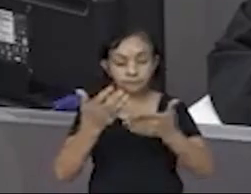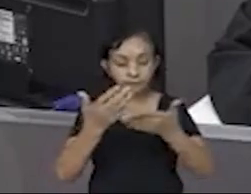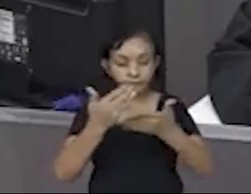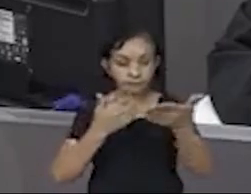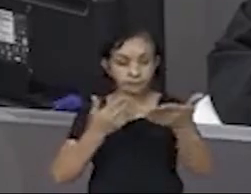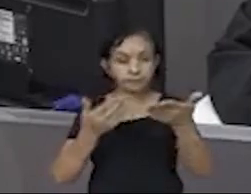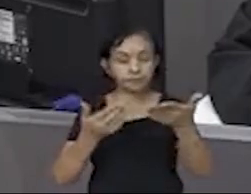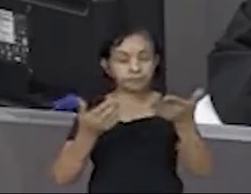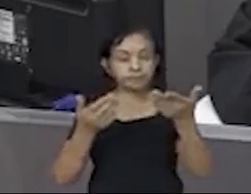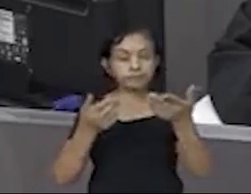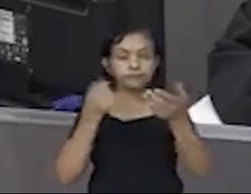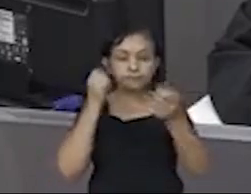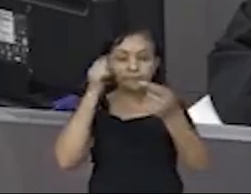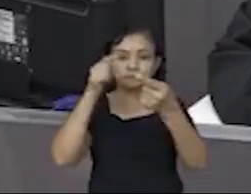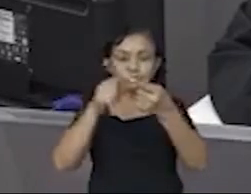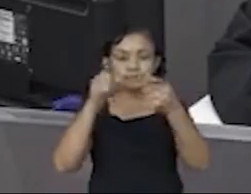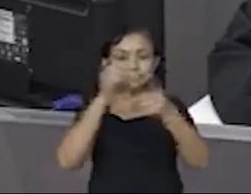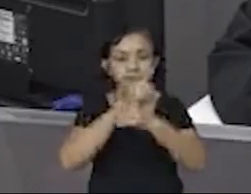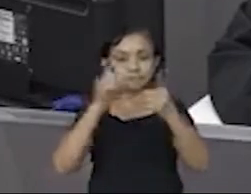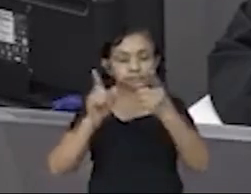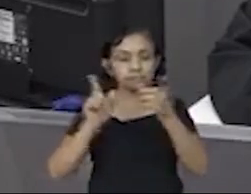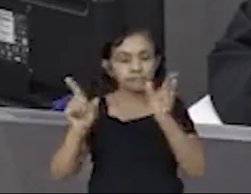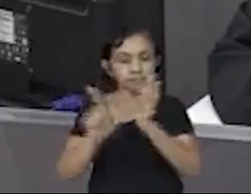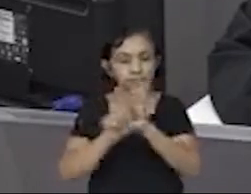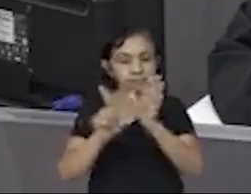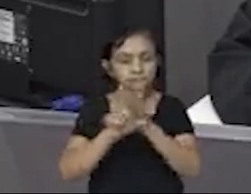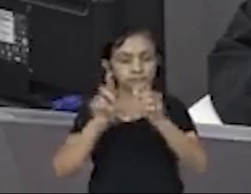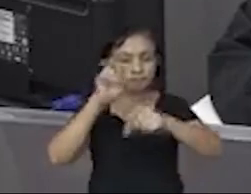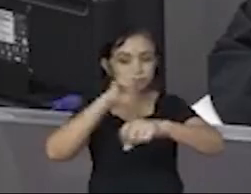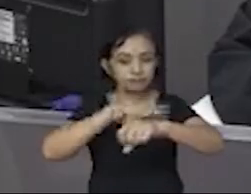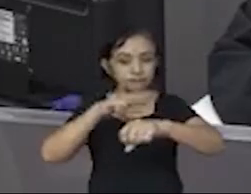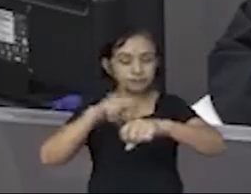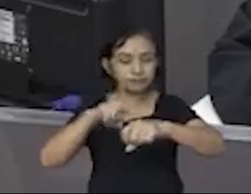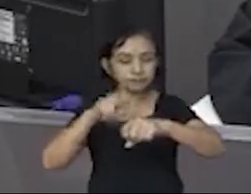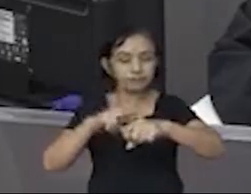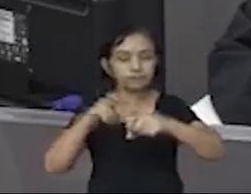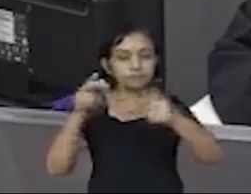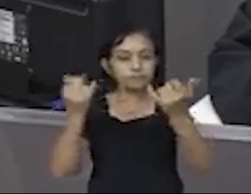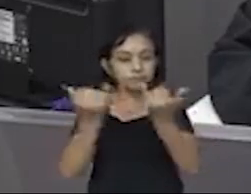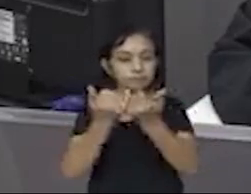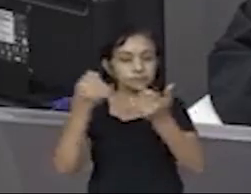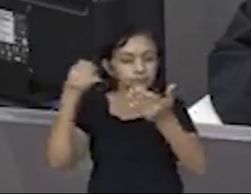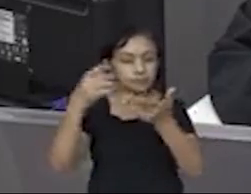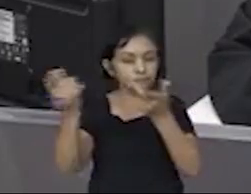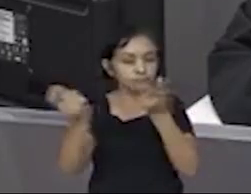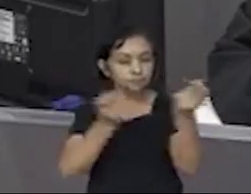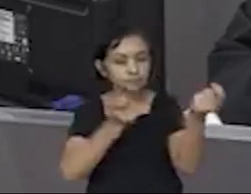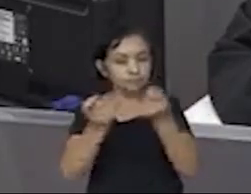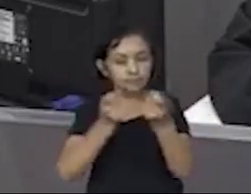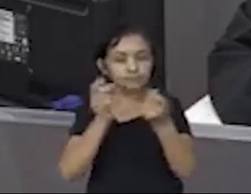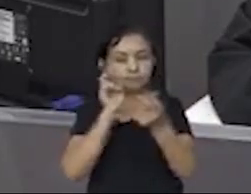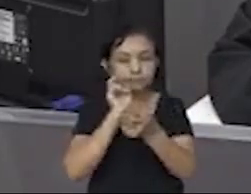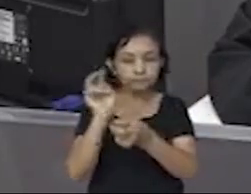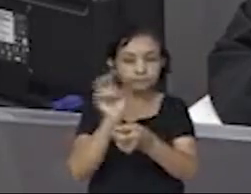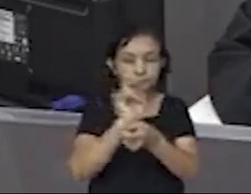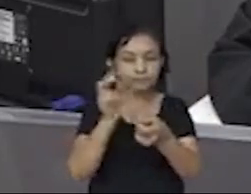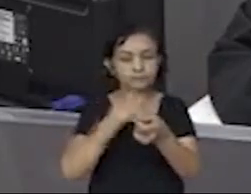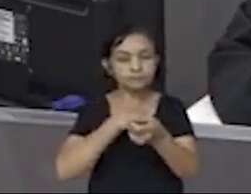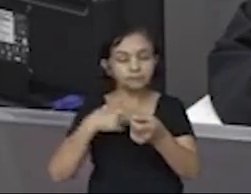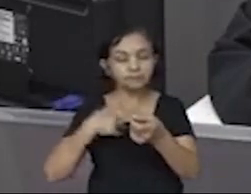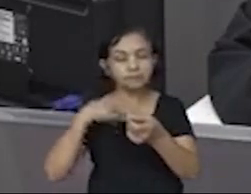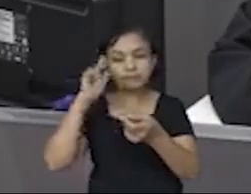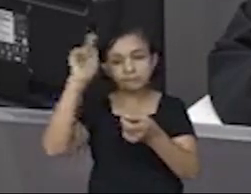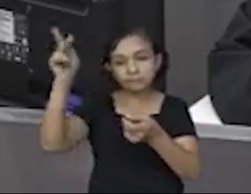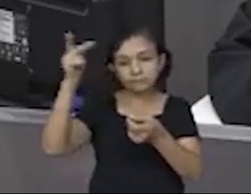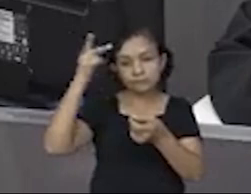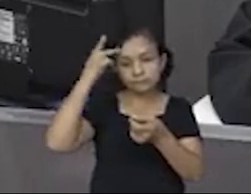como misión velar por el cumplimiento de las leyes y reglamentos del sector energético regulando supervisando y aplicando las